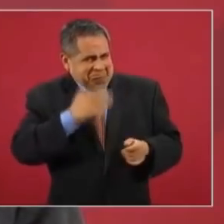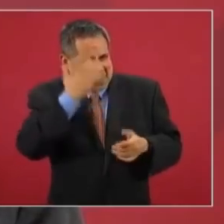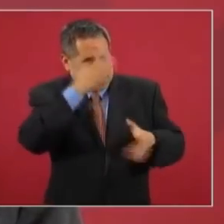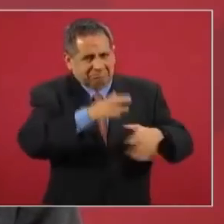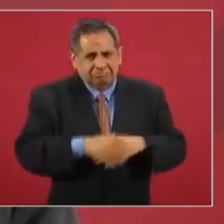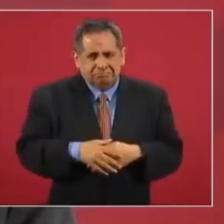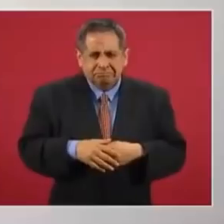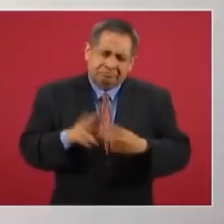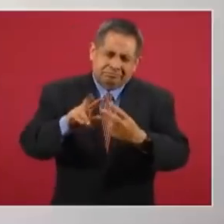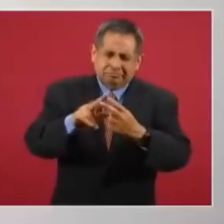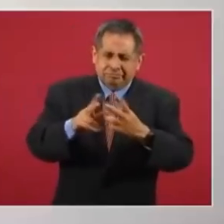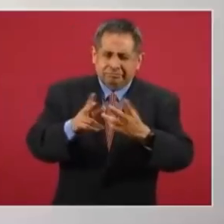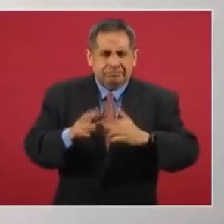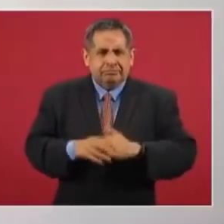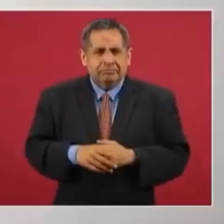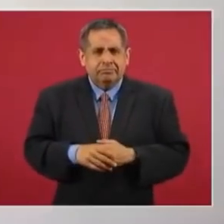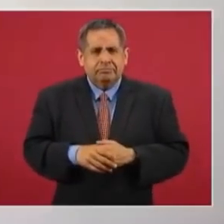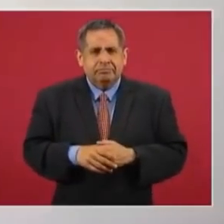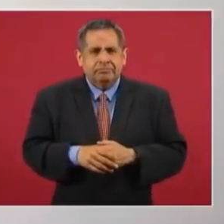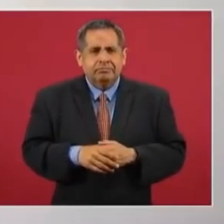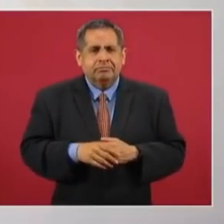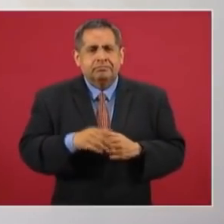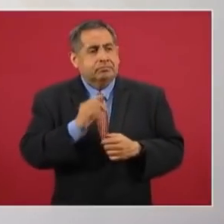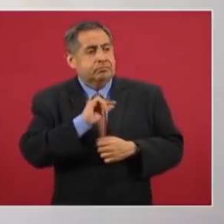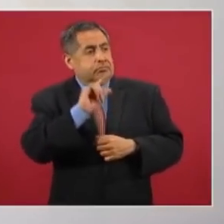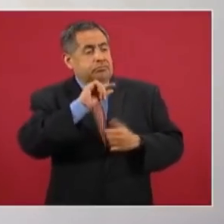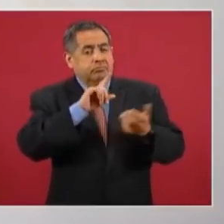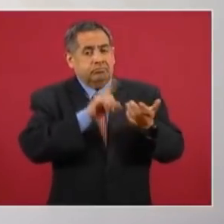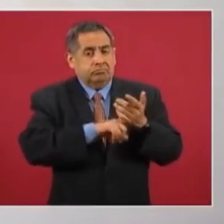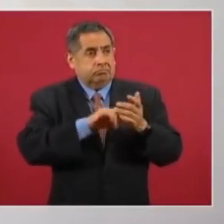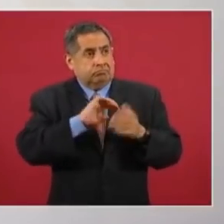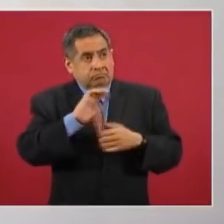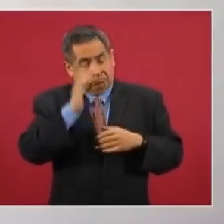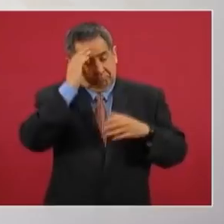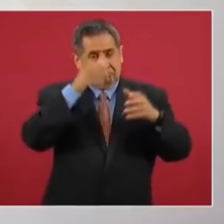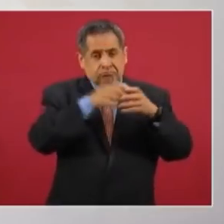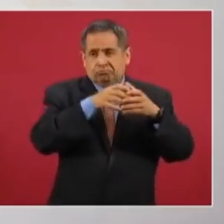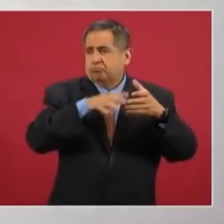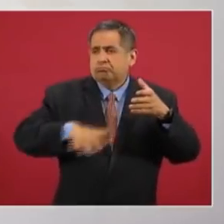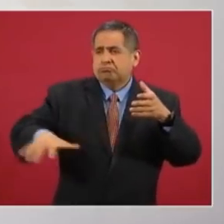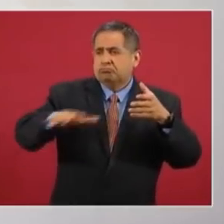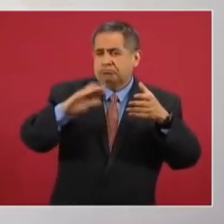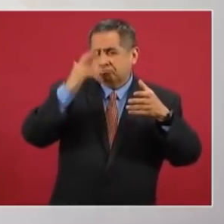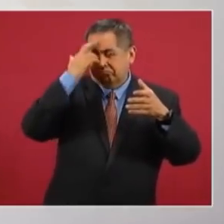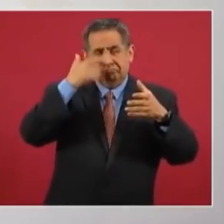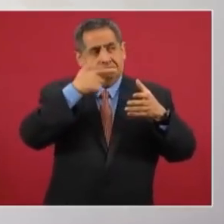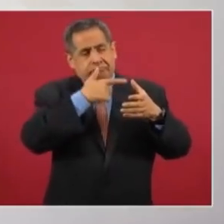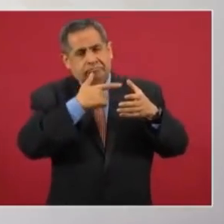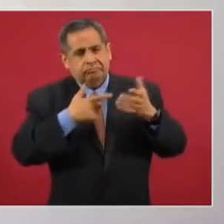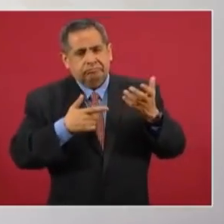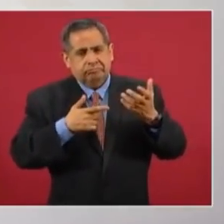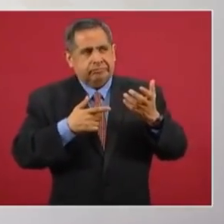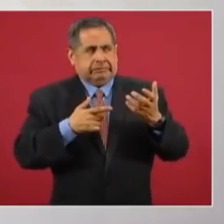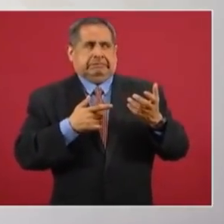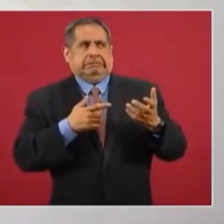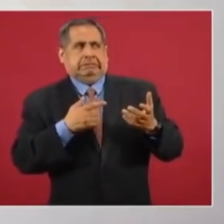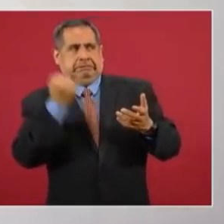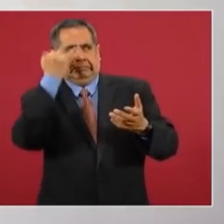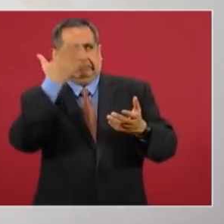Hay de dos, ¿no? Los que son muy, muy, muy famosos en todos lados, pero tienen mala